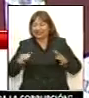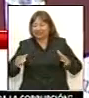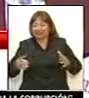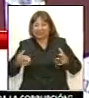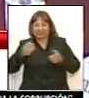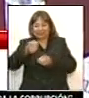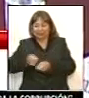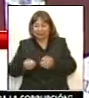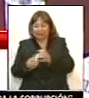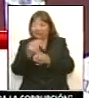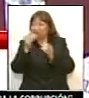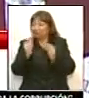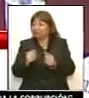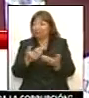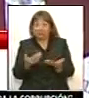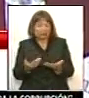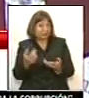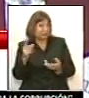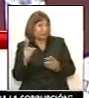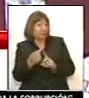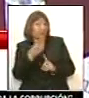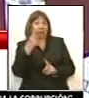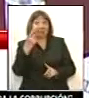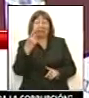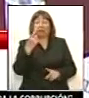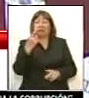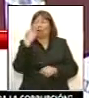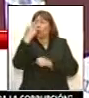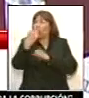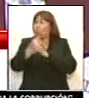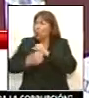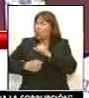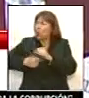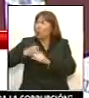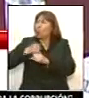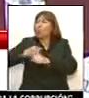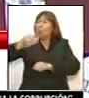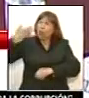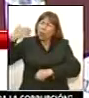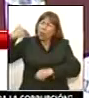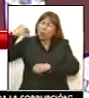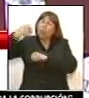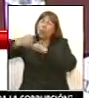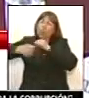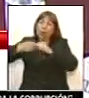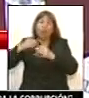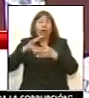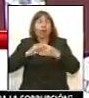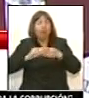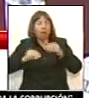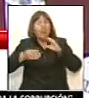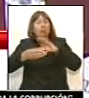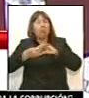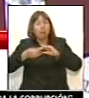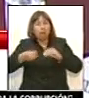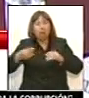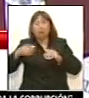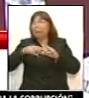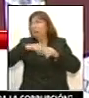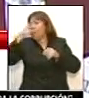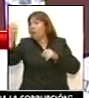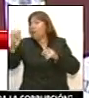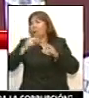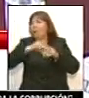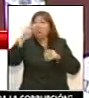agricultura y nos asentamos. Pero es la primera vez en muchos años, pero en lo que es la historia de la humanidad, más tiempo hemos sido migrantes